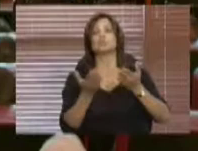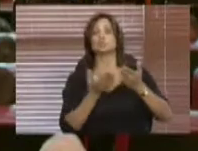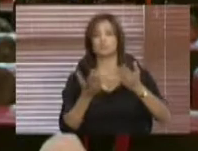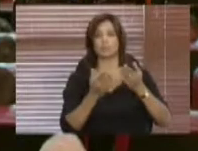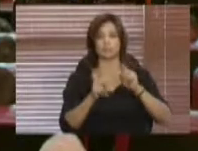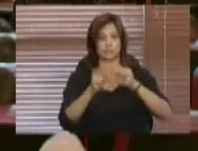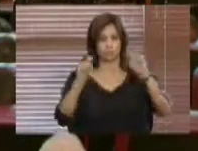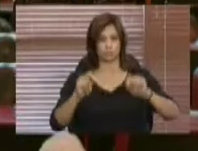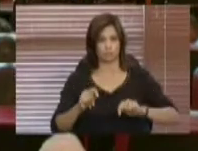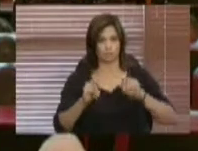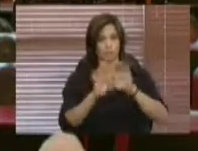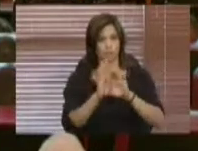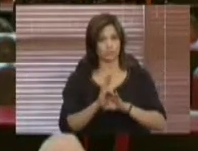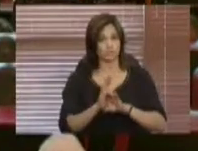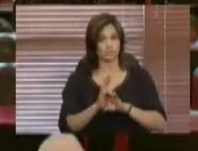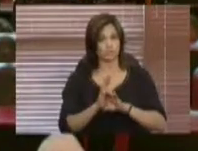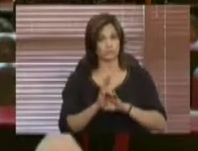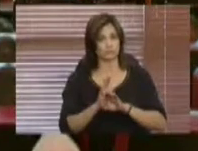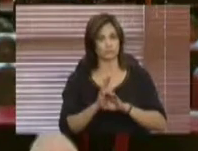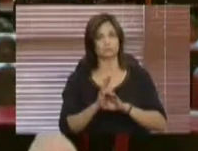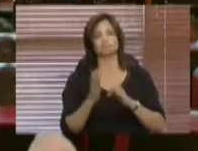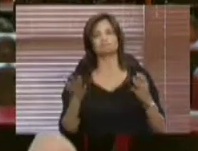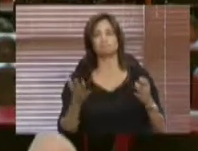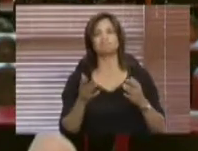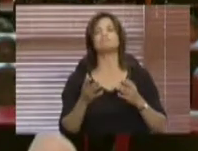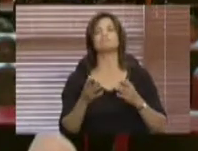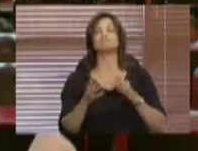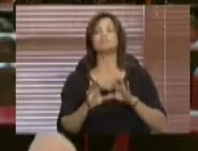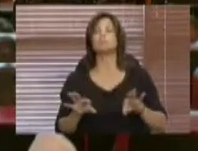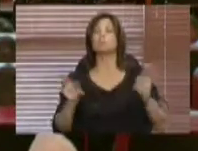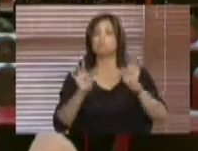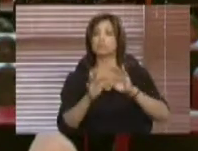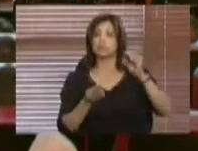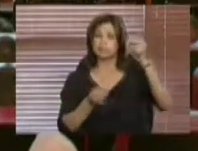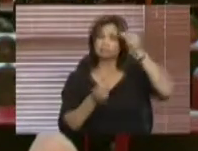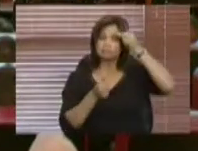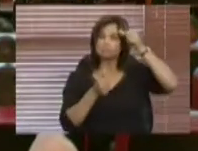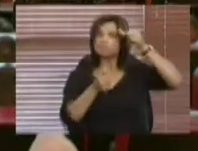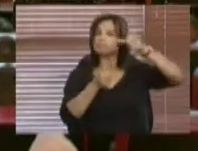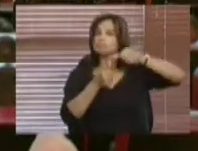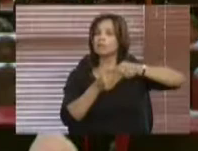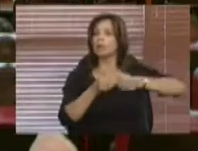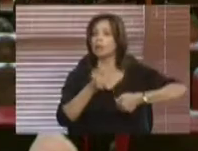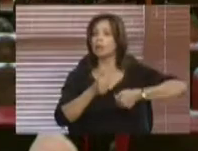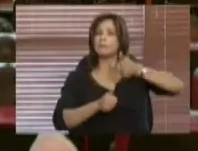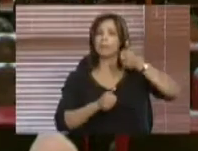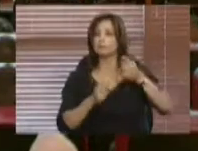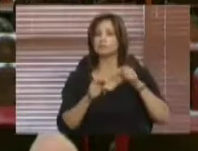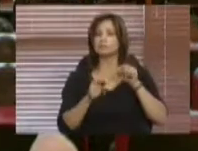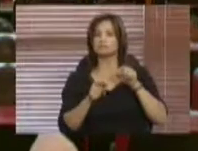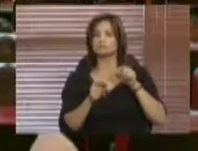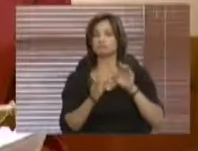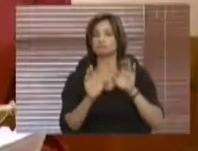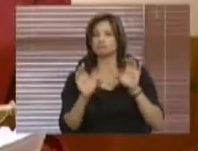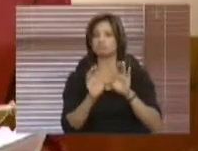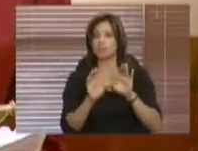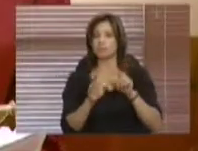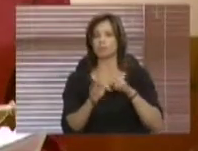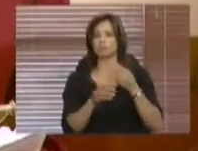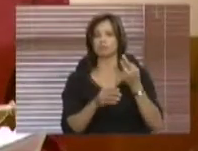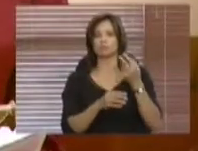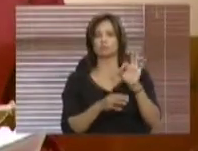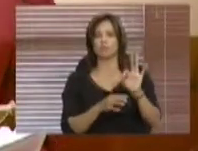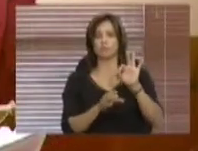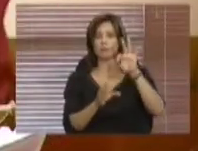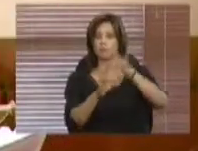del Tribunal Constitucional. Conviene recordar que la mayoría cualificada requerida de 9 votos